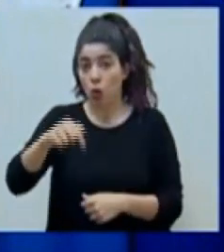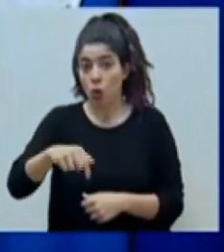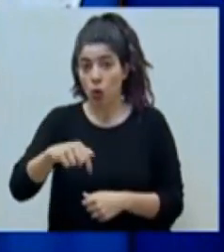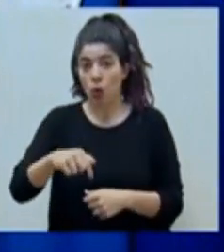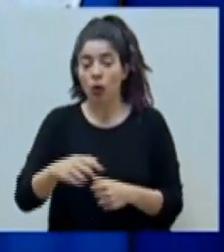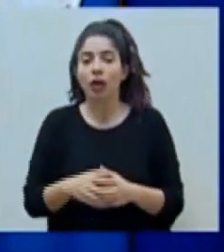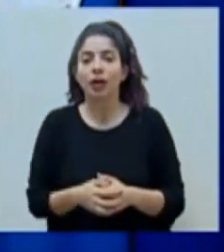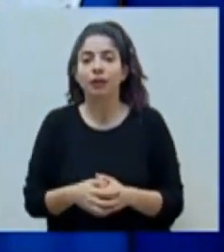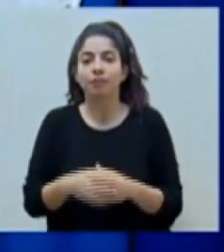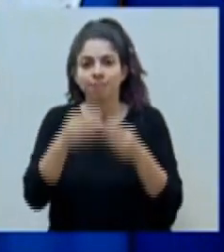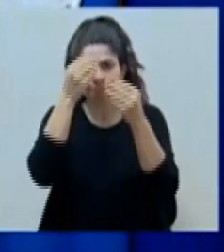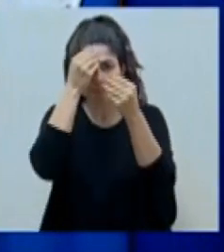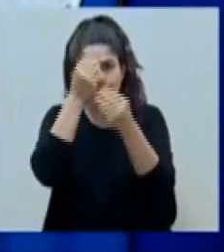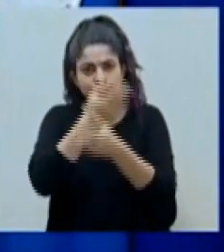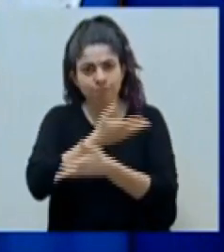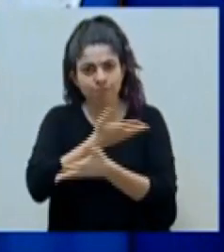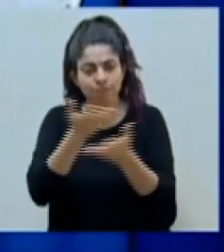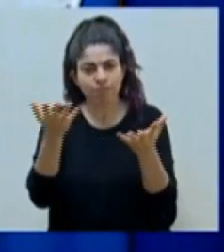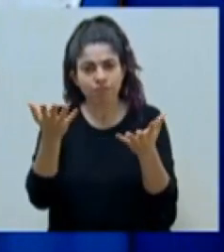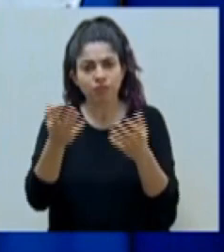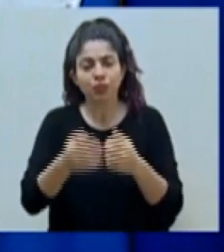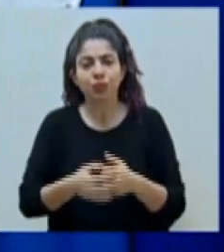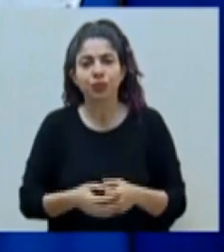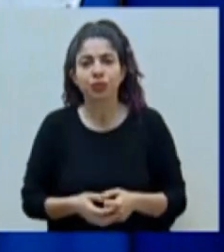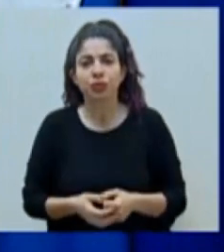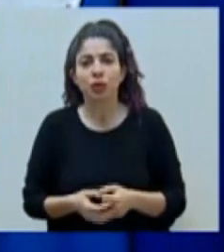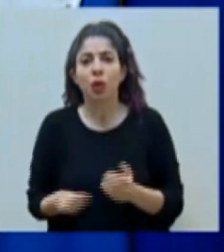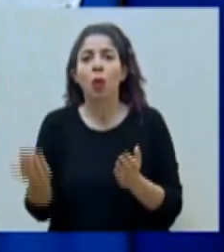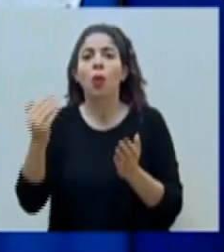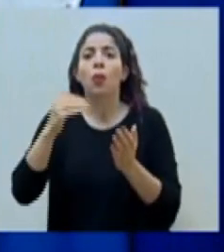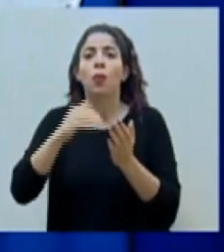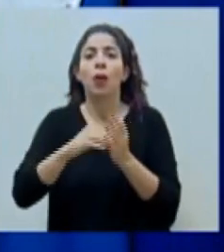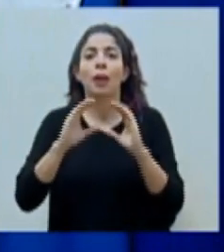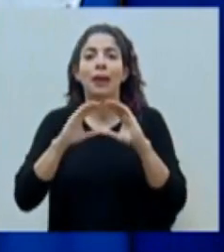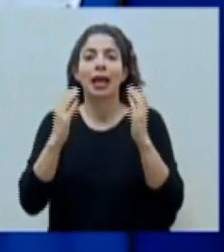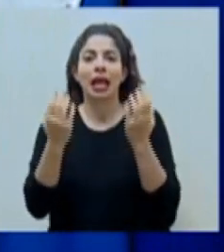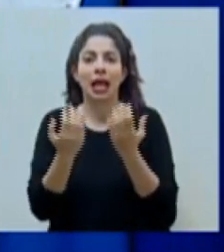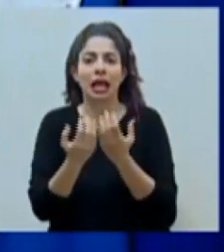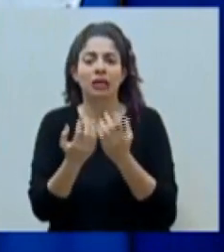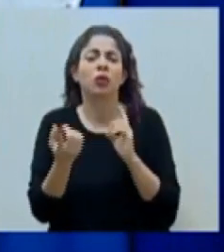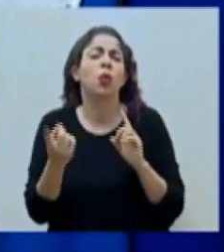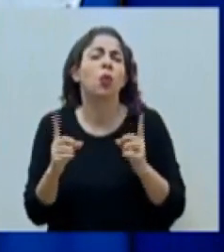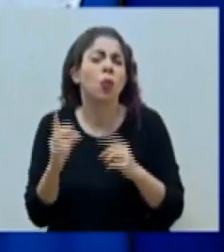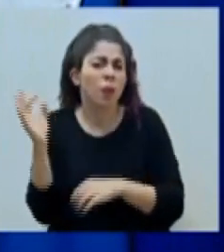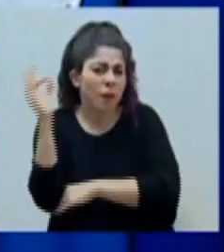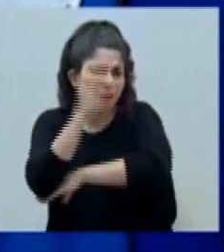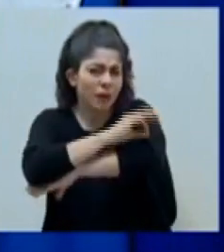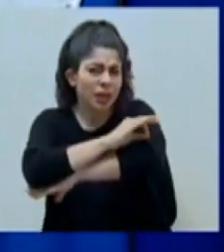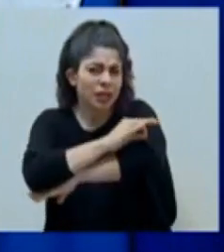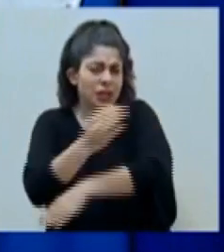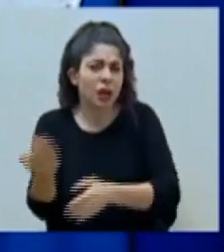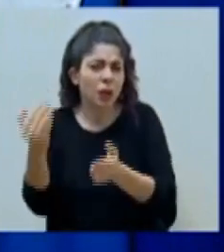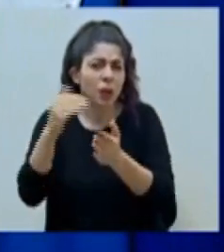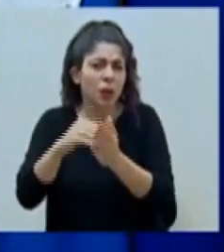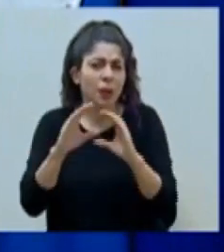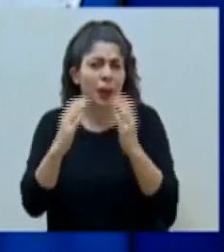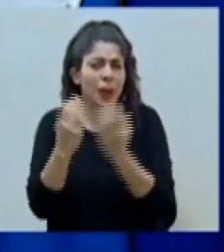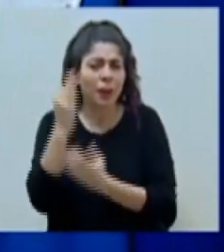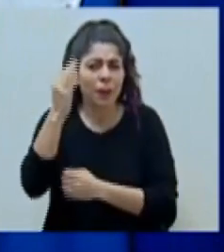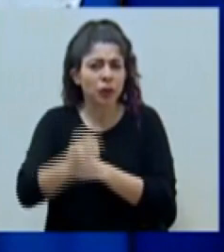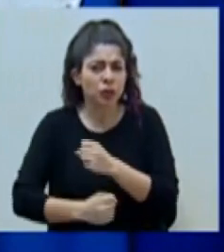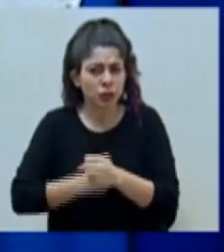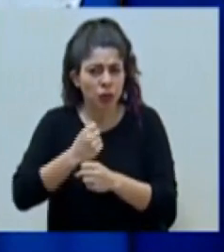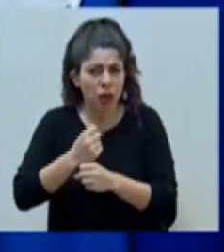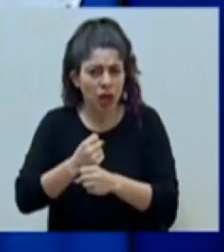hoy anunciamos el regreso a clases y cuál será la fecha para el regreso a clases del próximo